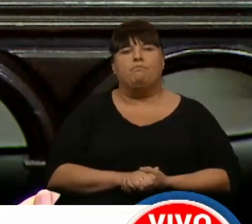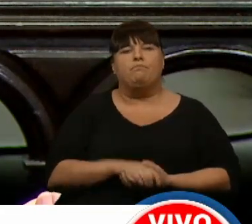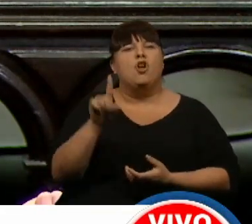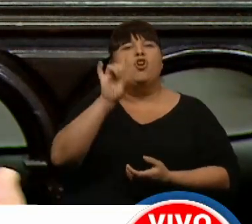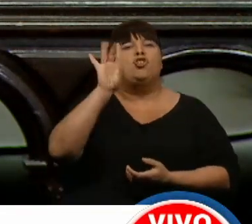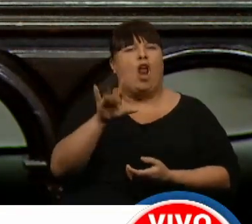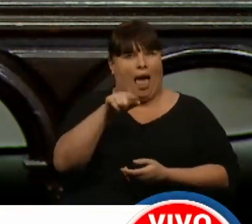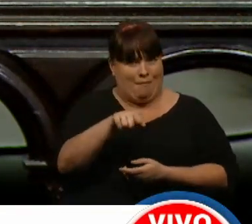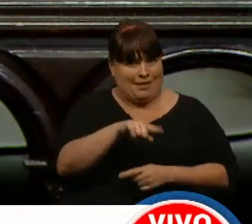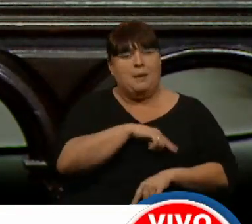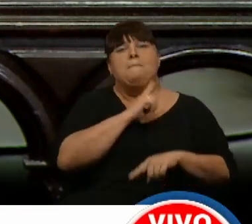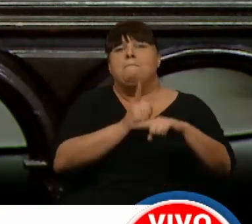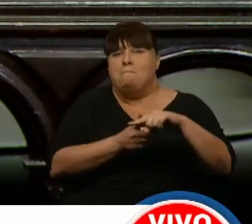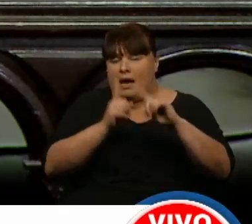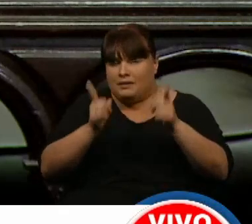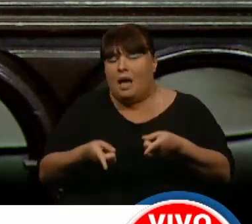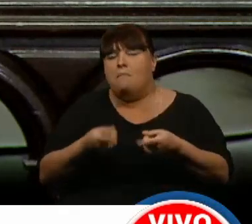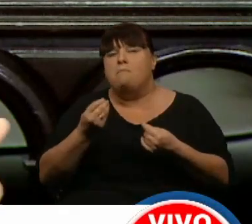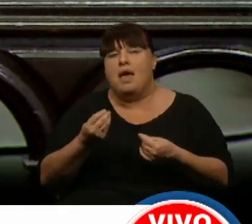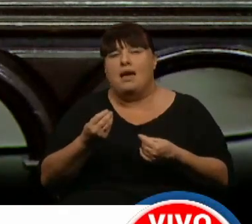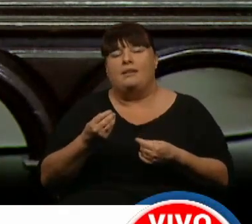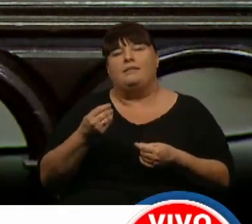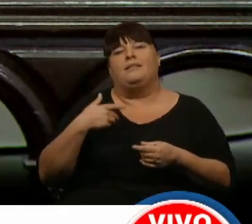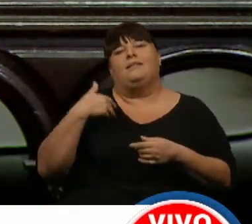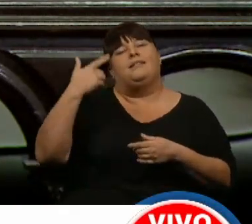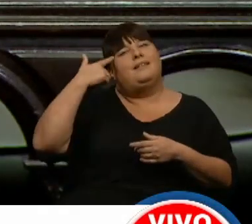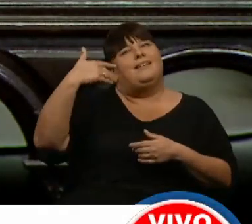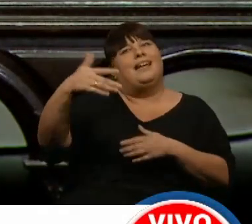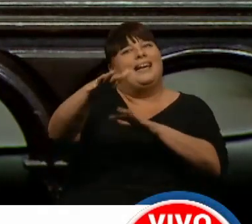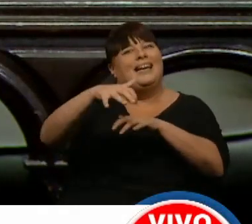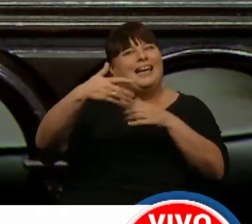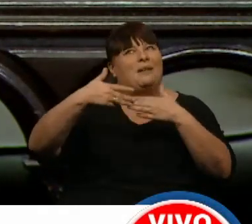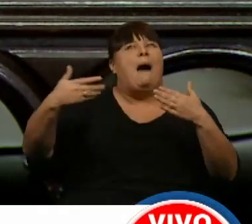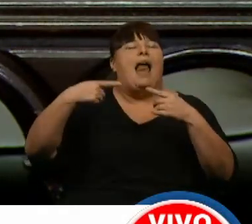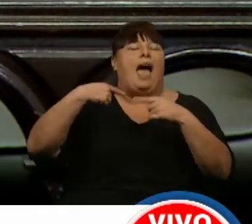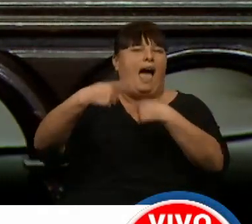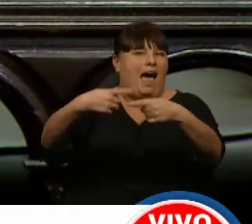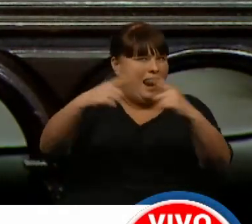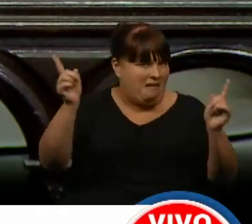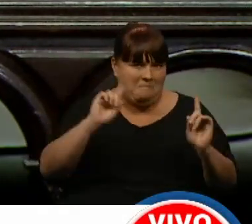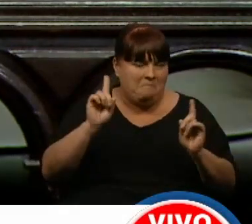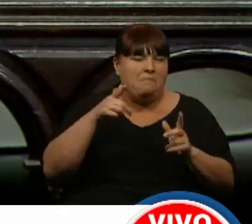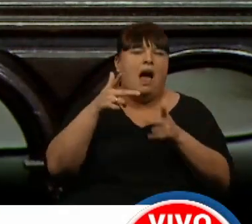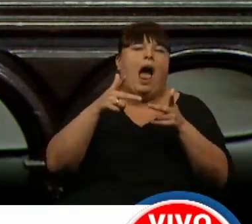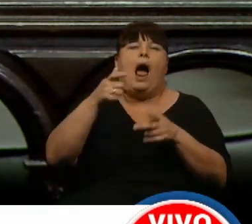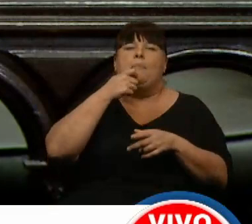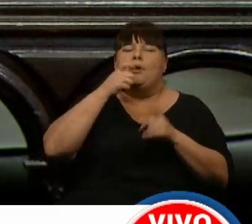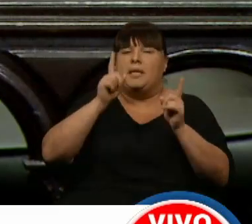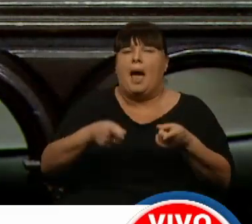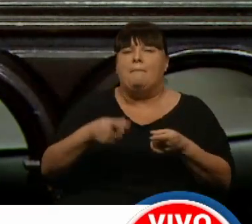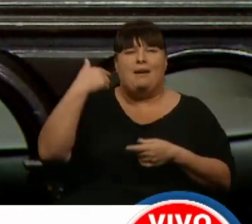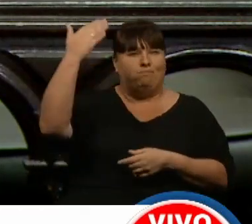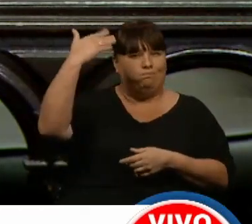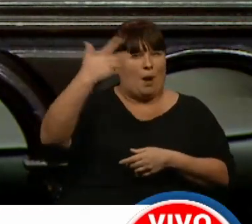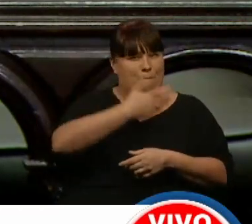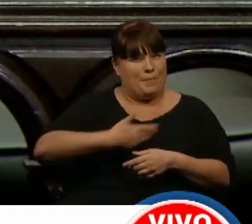No solamente ocurrió esto, sino que además no caminamos hacia una agricultura sostenible. Se habló, por ejemplo, en el